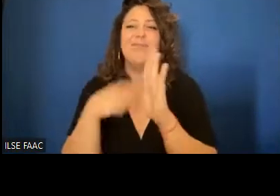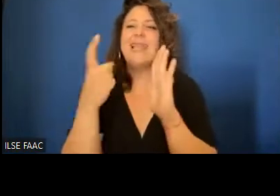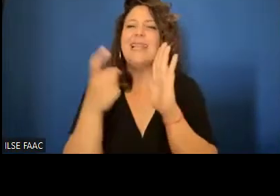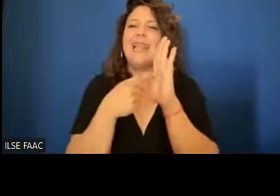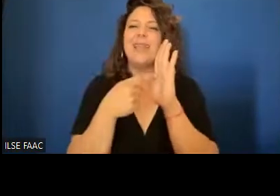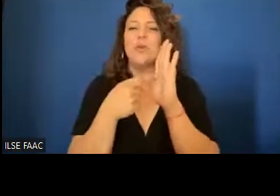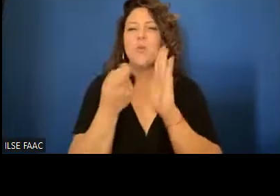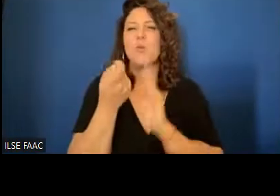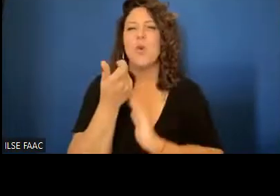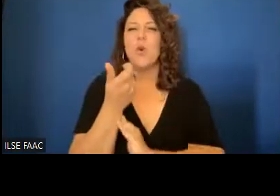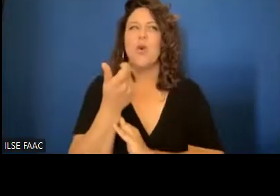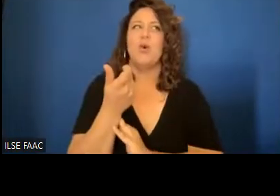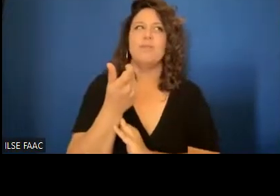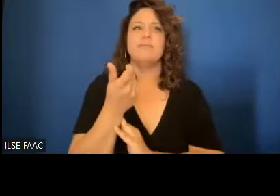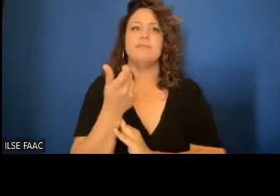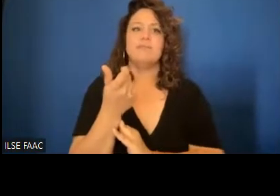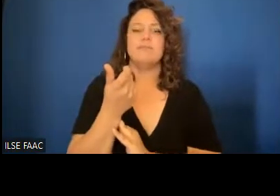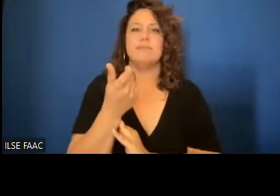Empezamos